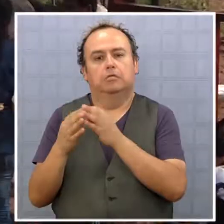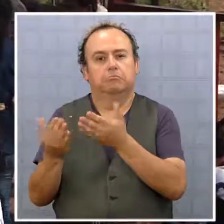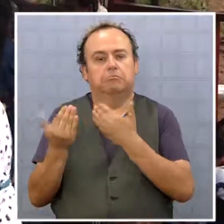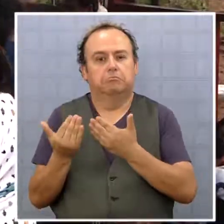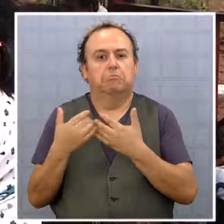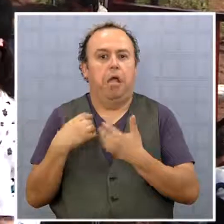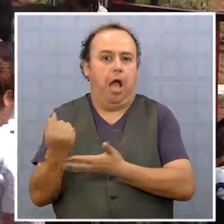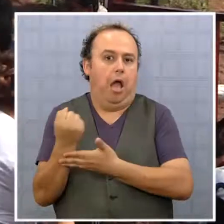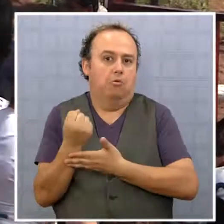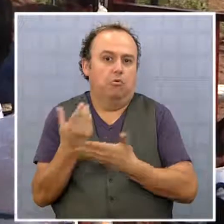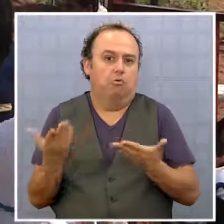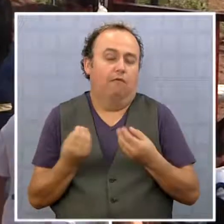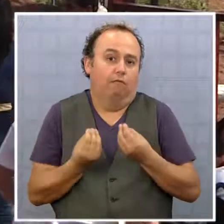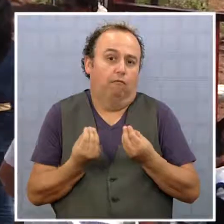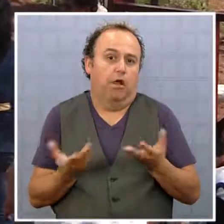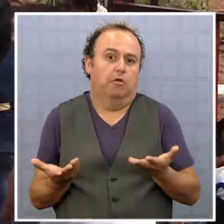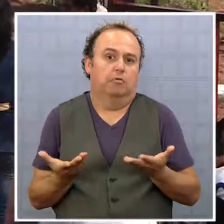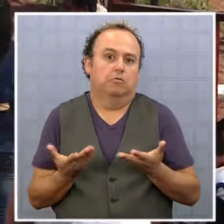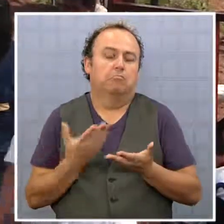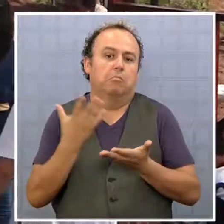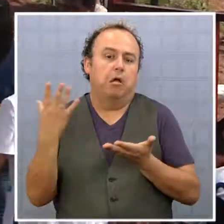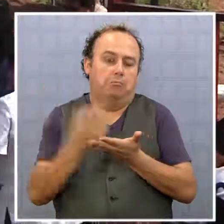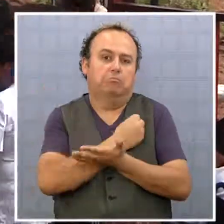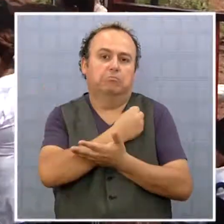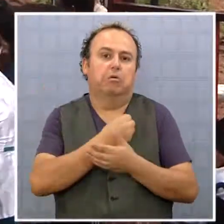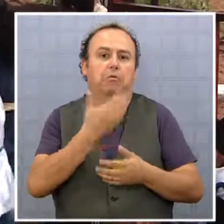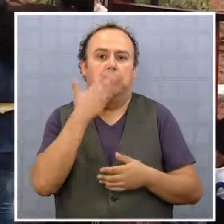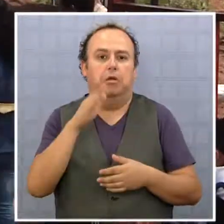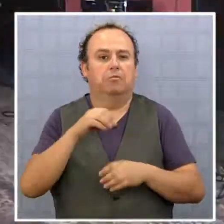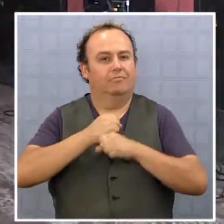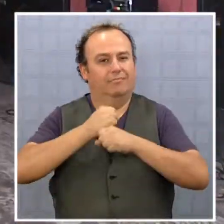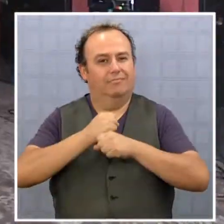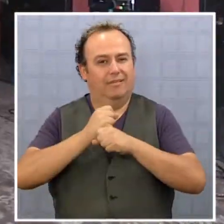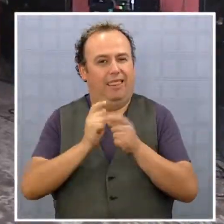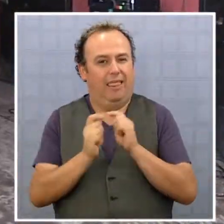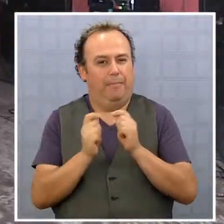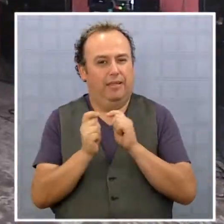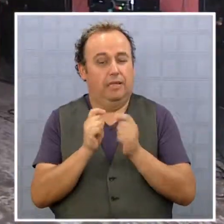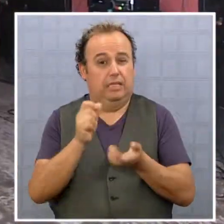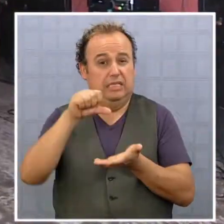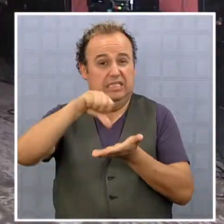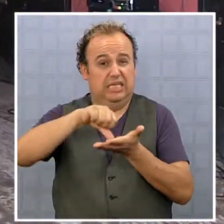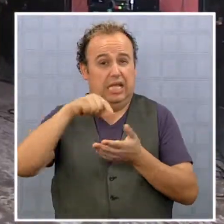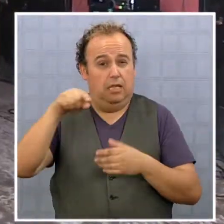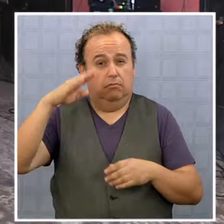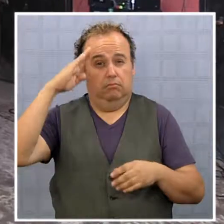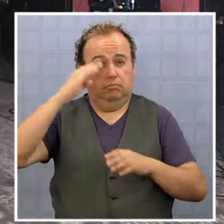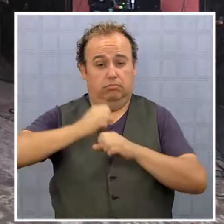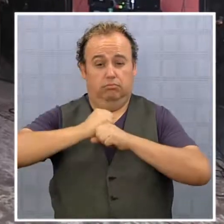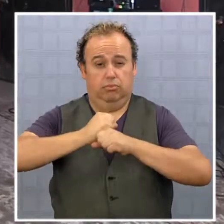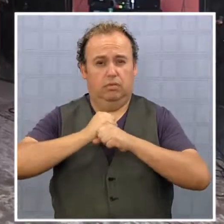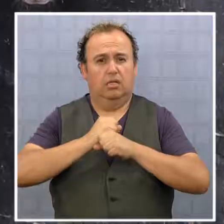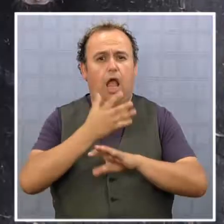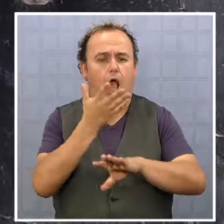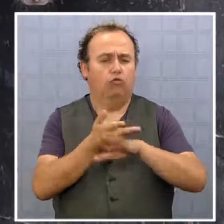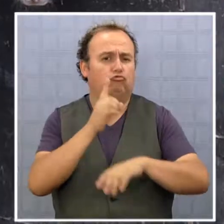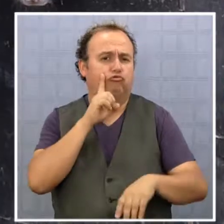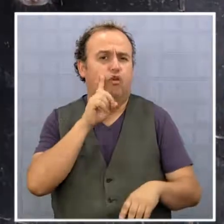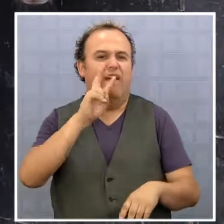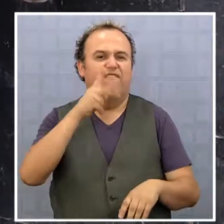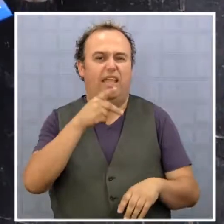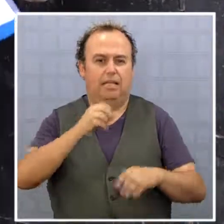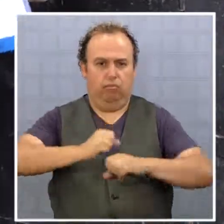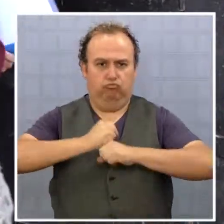el trabajo y un gran logro se logra con la hipoterapia. El Centro Ecuestre de Tarapacá cuenta con 20